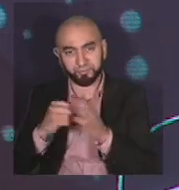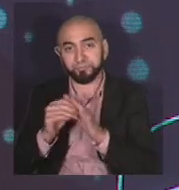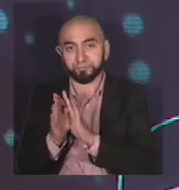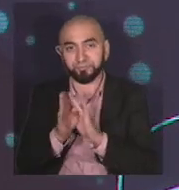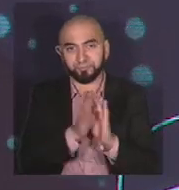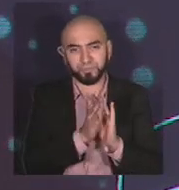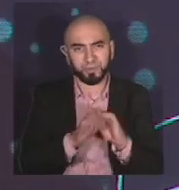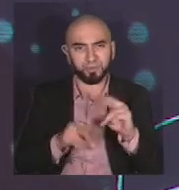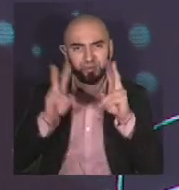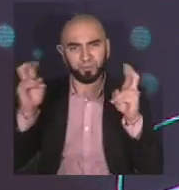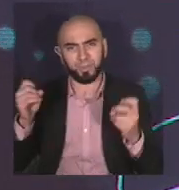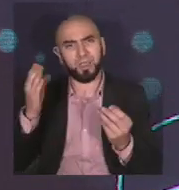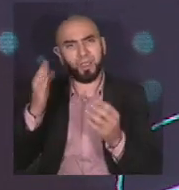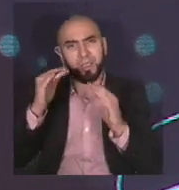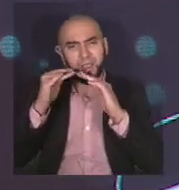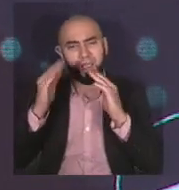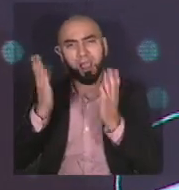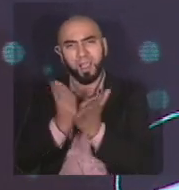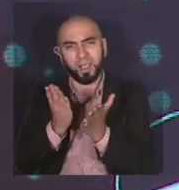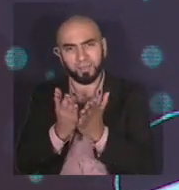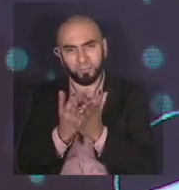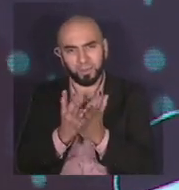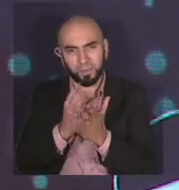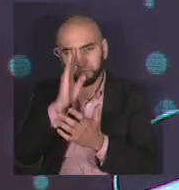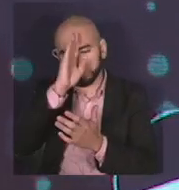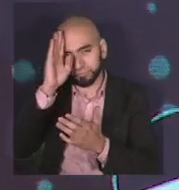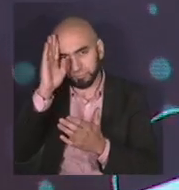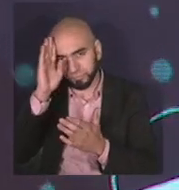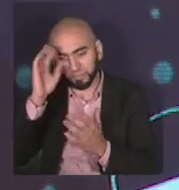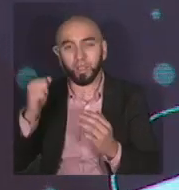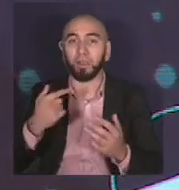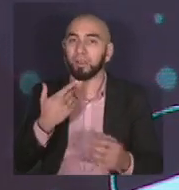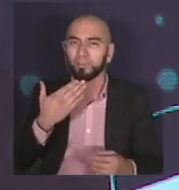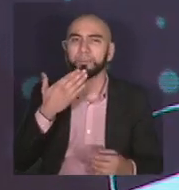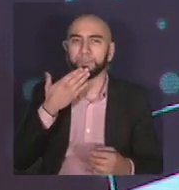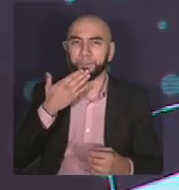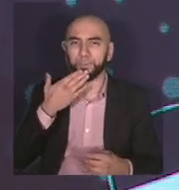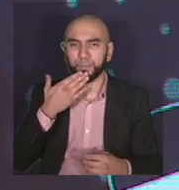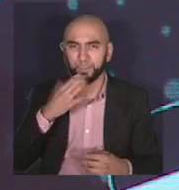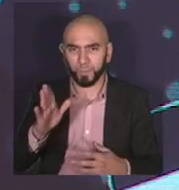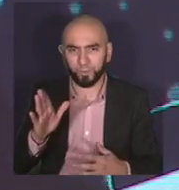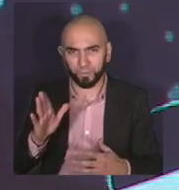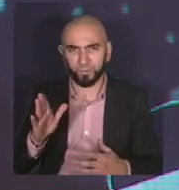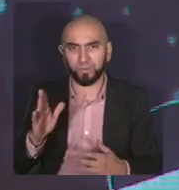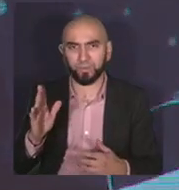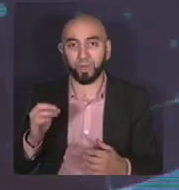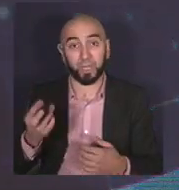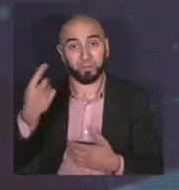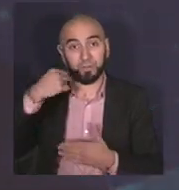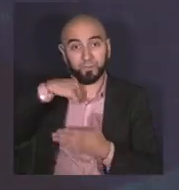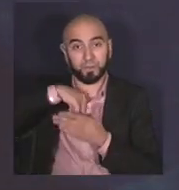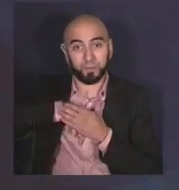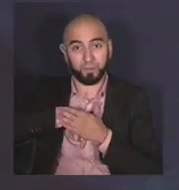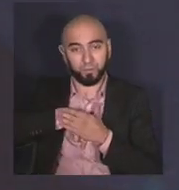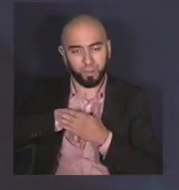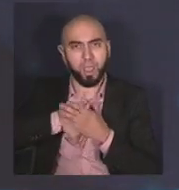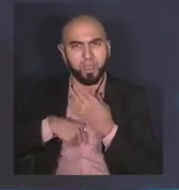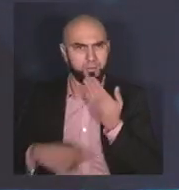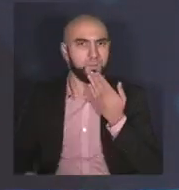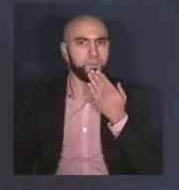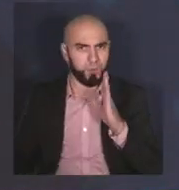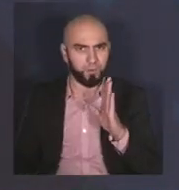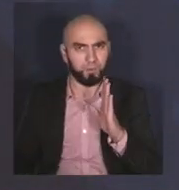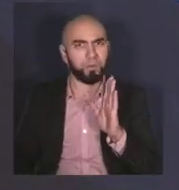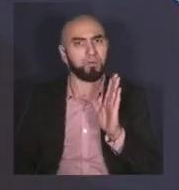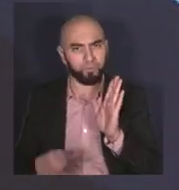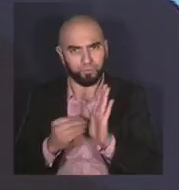los introvertidos generalmente funcionan mejor, hacen mejor. Cuando llegan a la universidad, los introvertidos generalmente tienen una